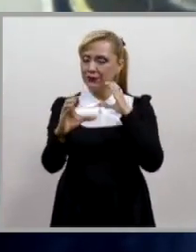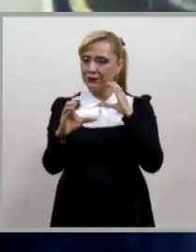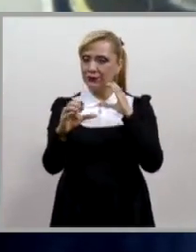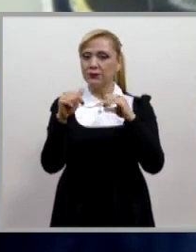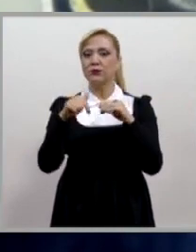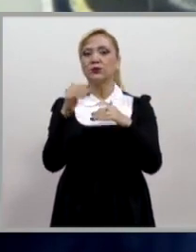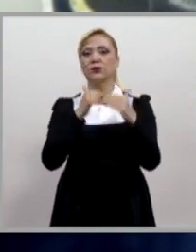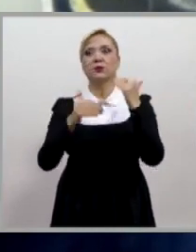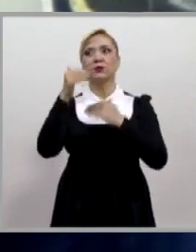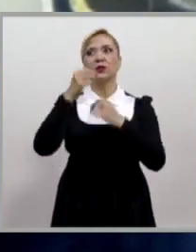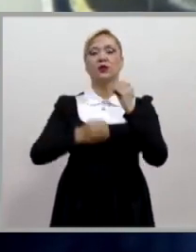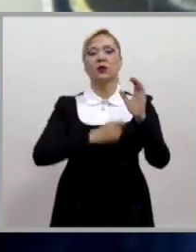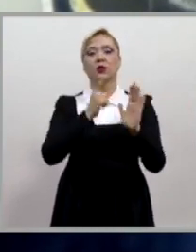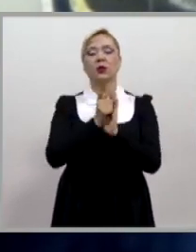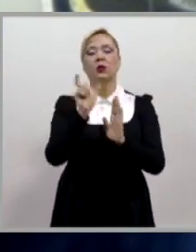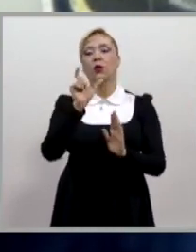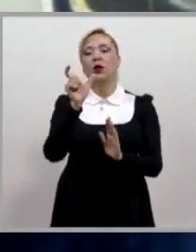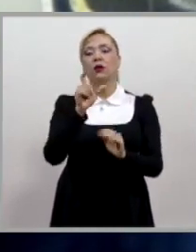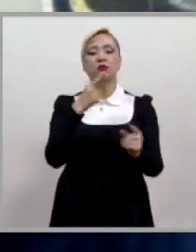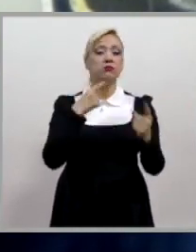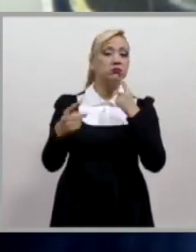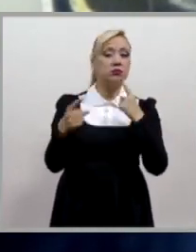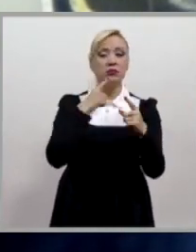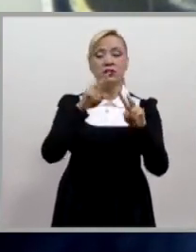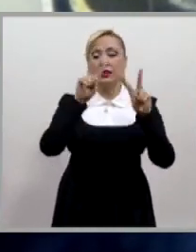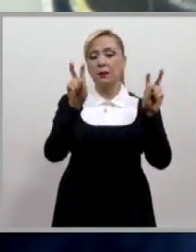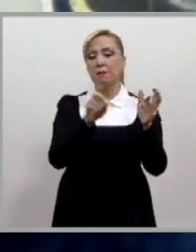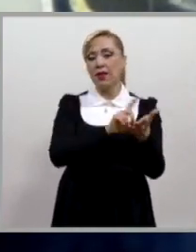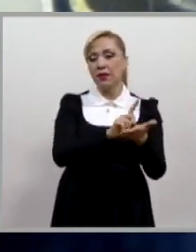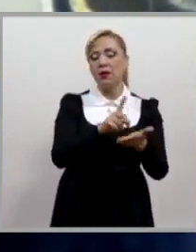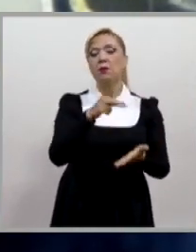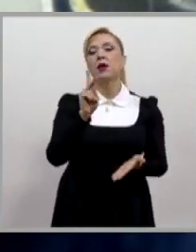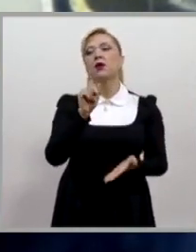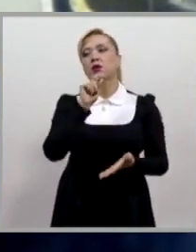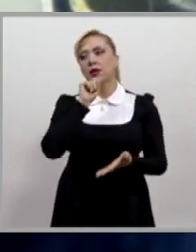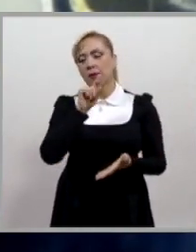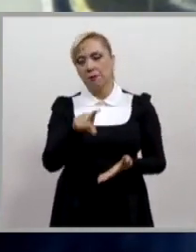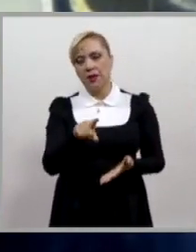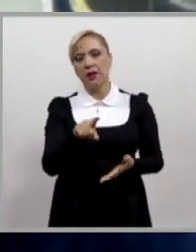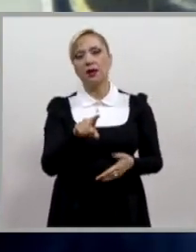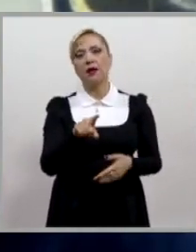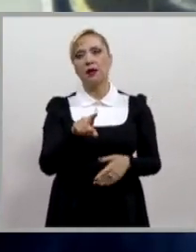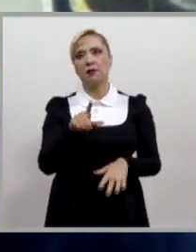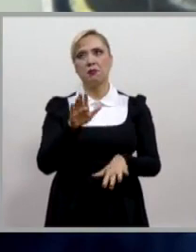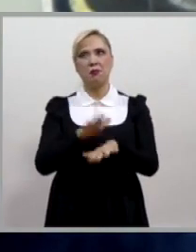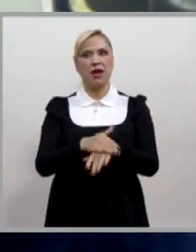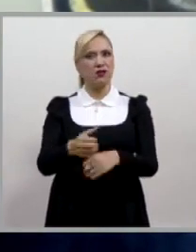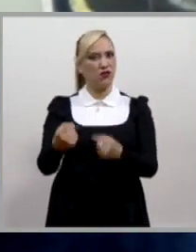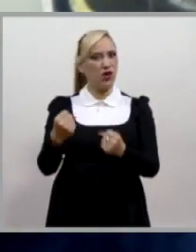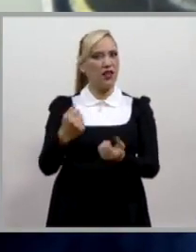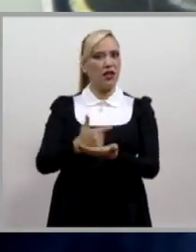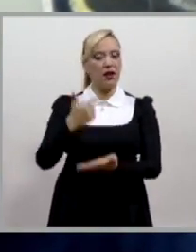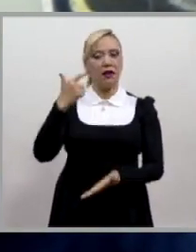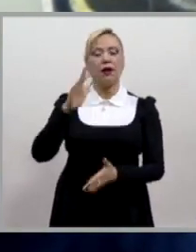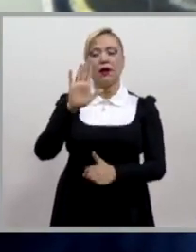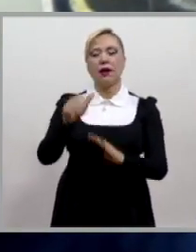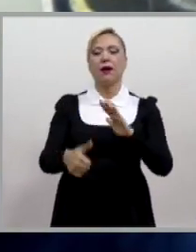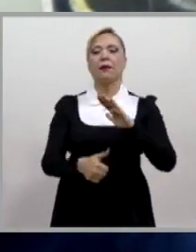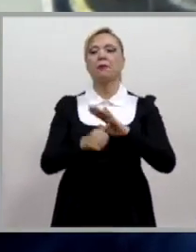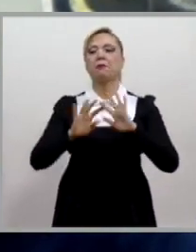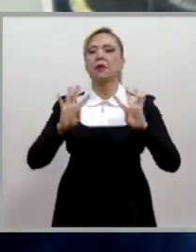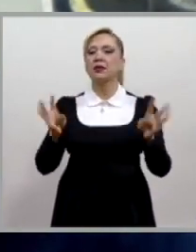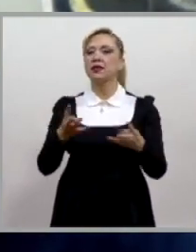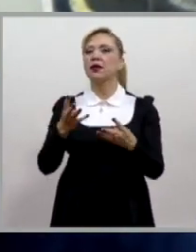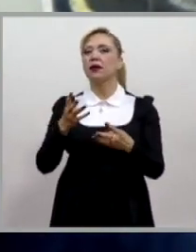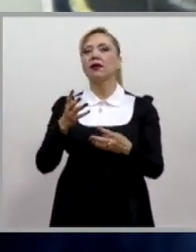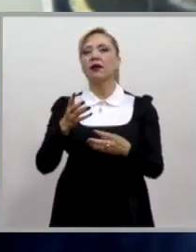Corte discute un tema de derechos, realmente también se está discutiendo, sobre todo los más mediáticos, en mesas de domingo